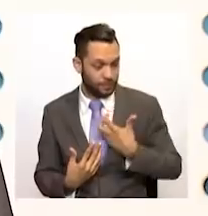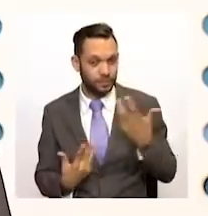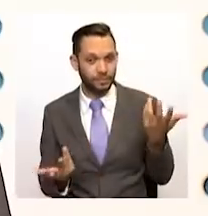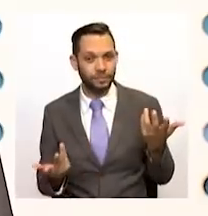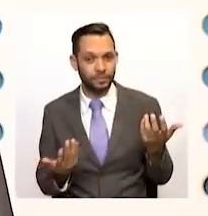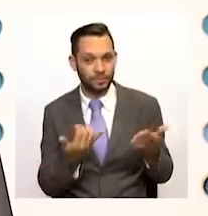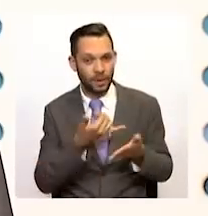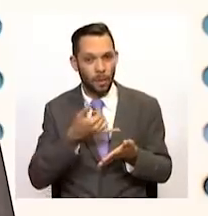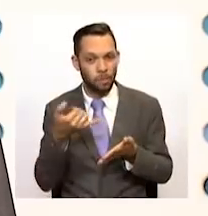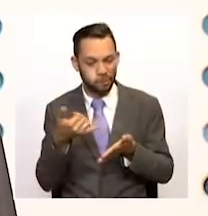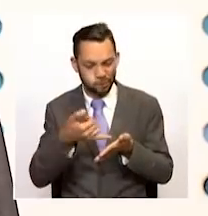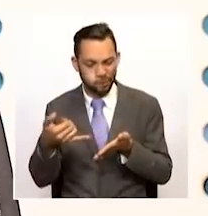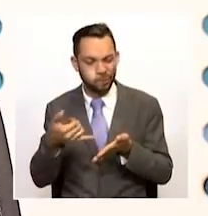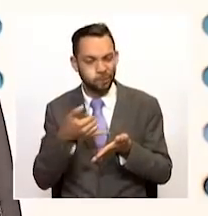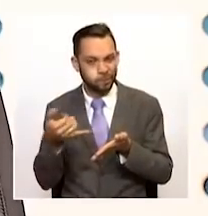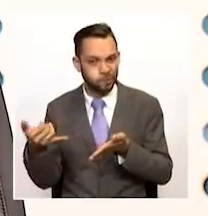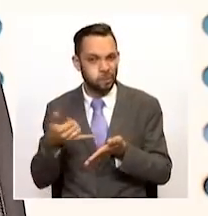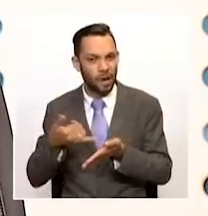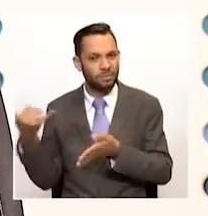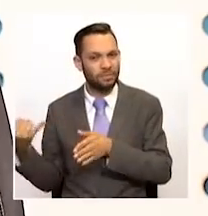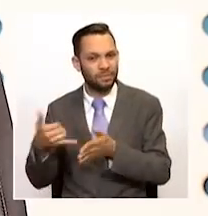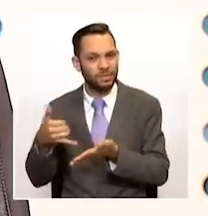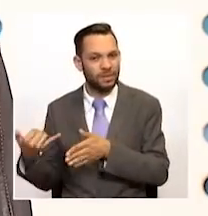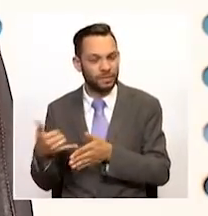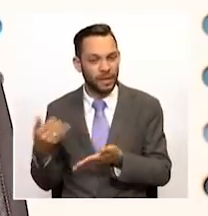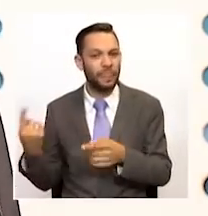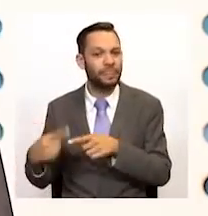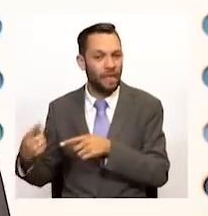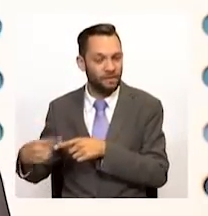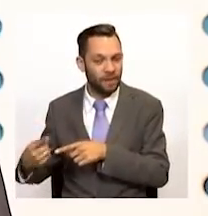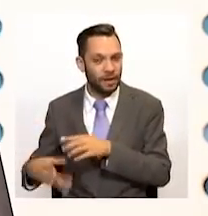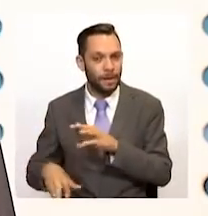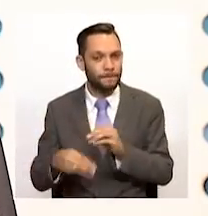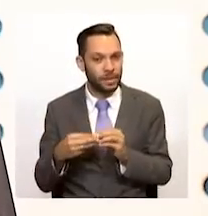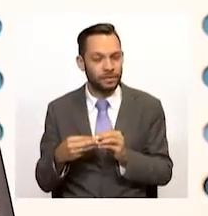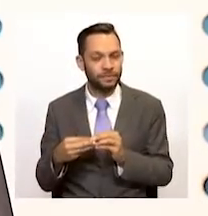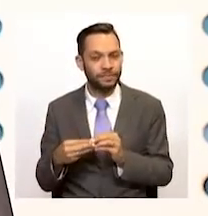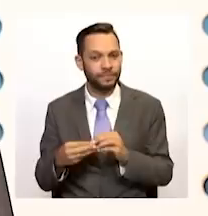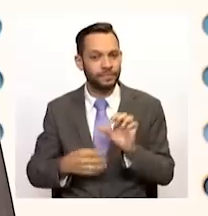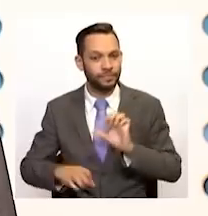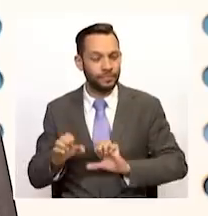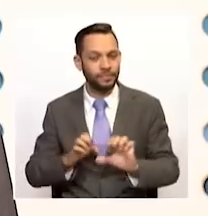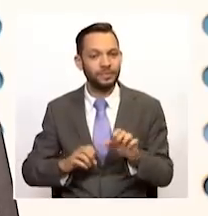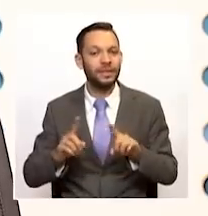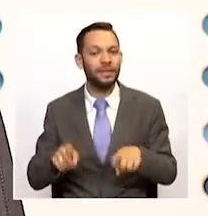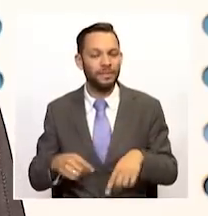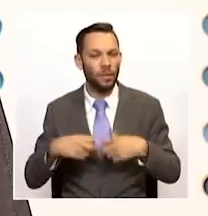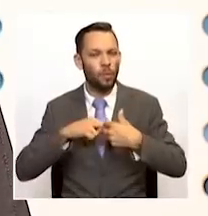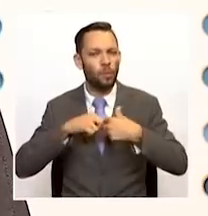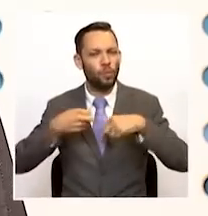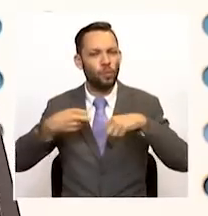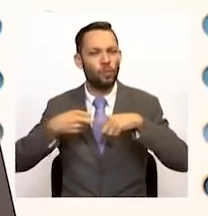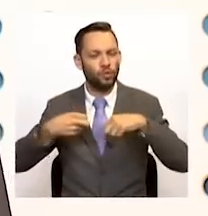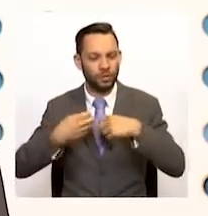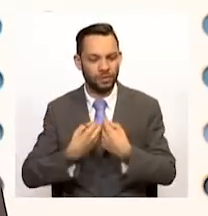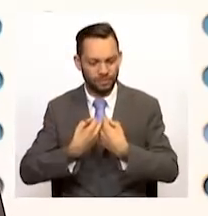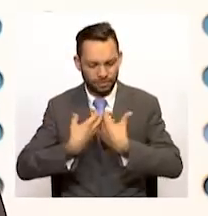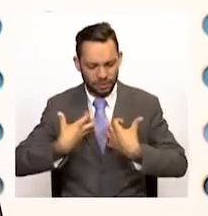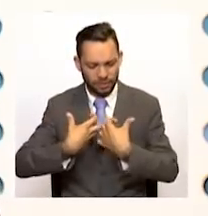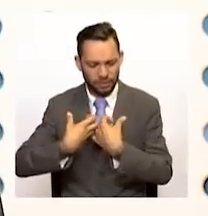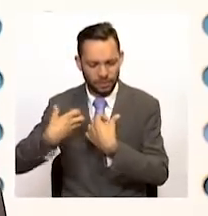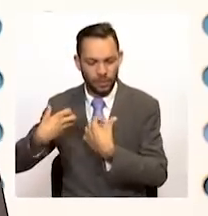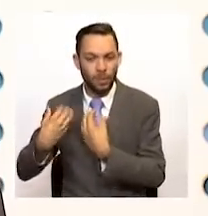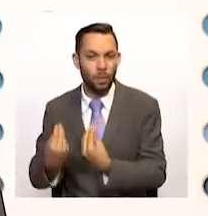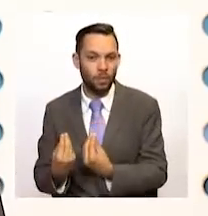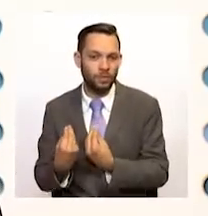caso del anticuerpo antinucleares anna cenas en los factores remoto videos porque vienen los dolores musculares y en fin un sin número de enfermedades